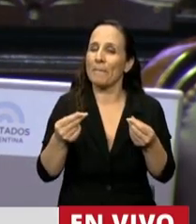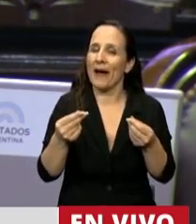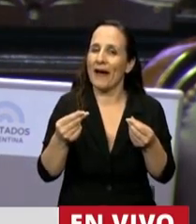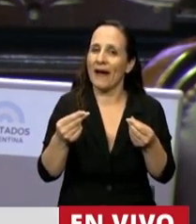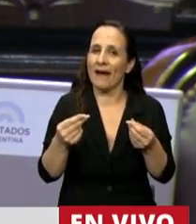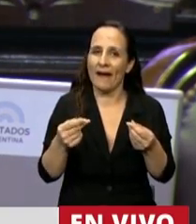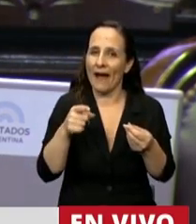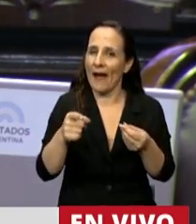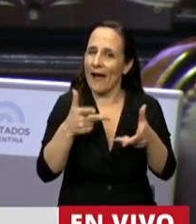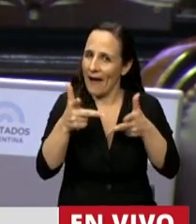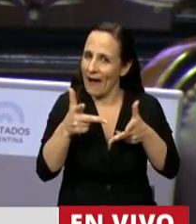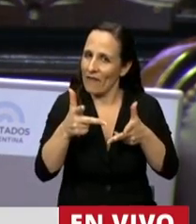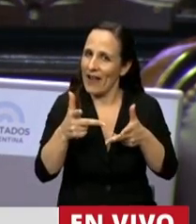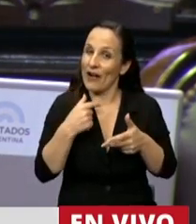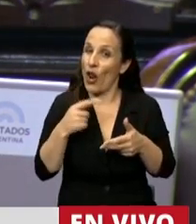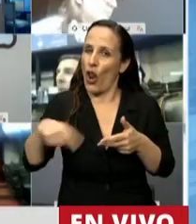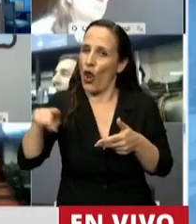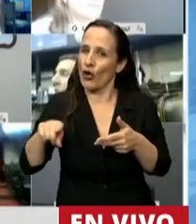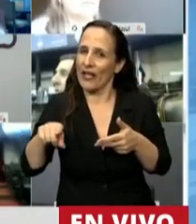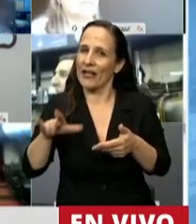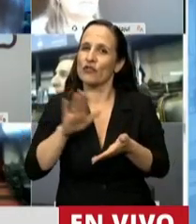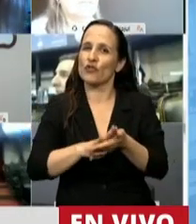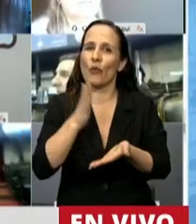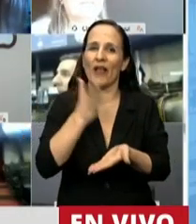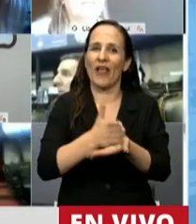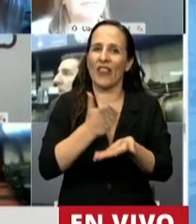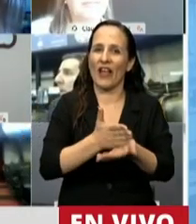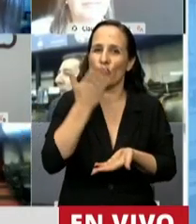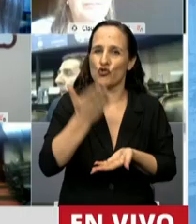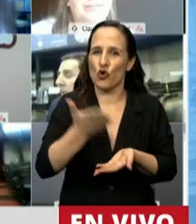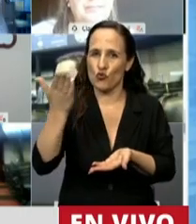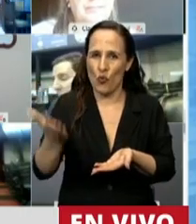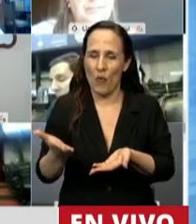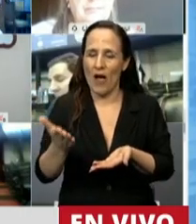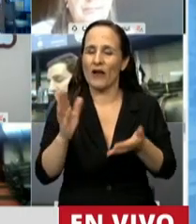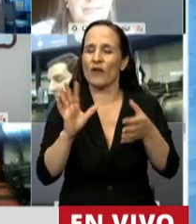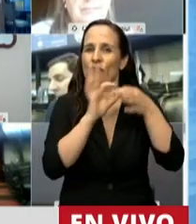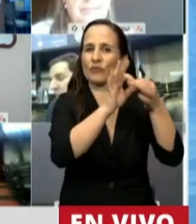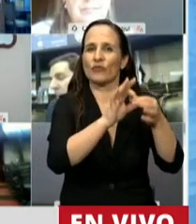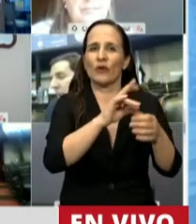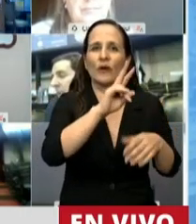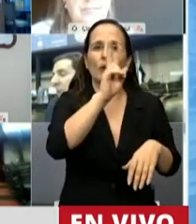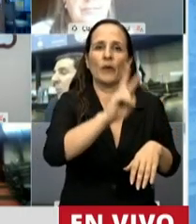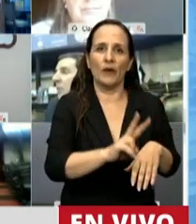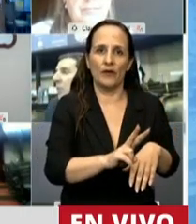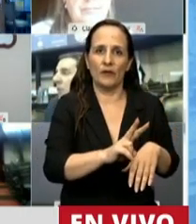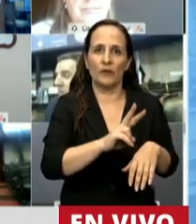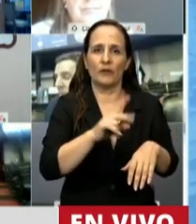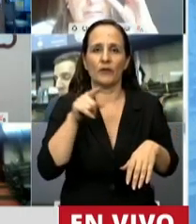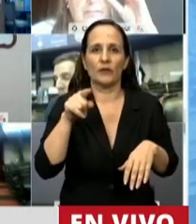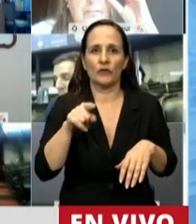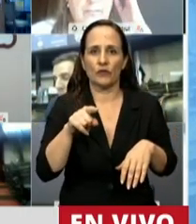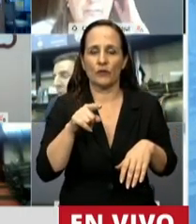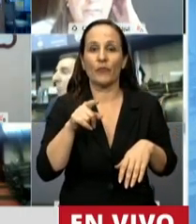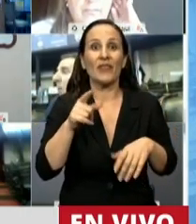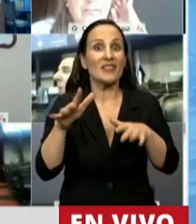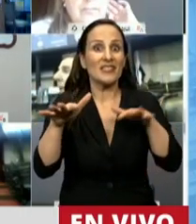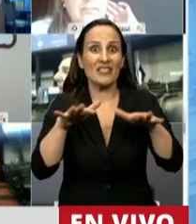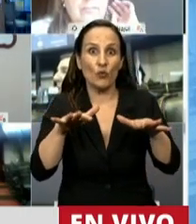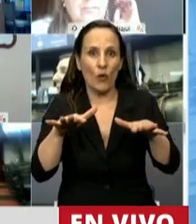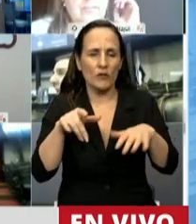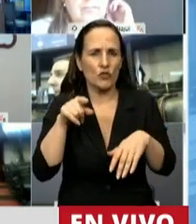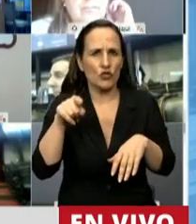y es la situación de los derechos humanos en la República Hermana de Venezuela. Situación que no podemos